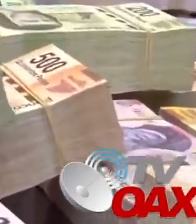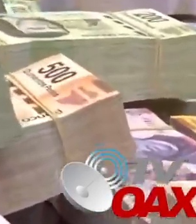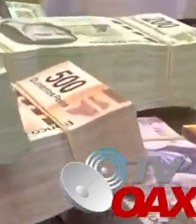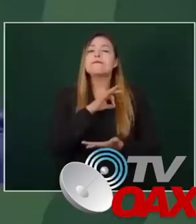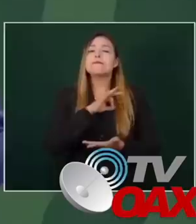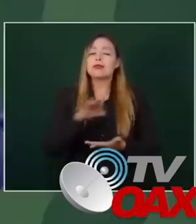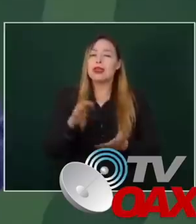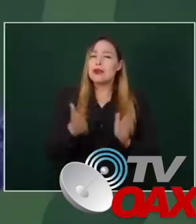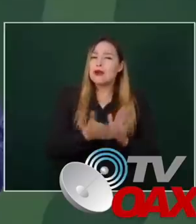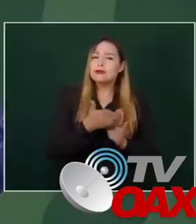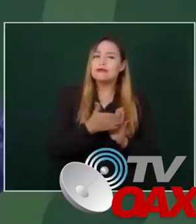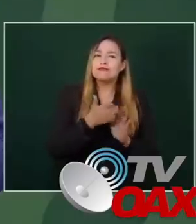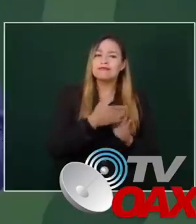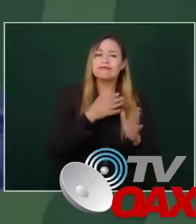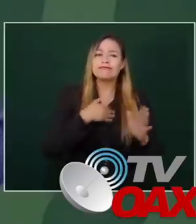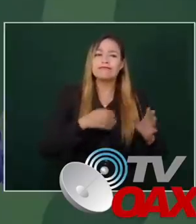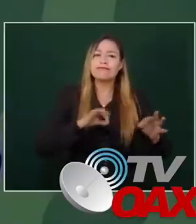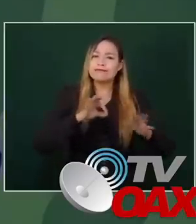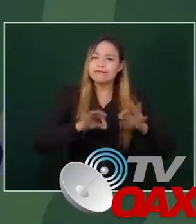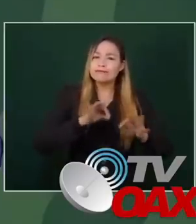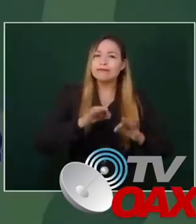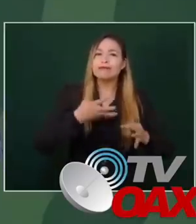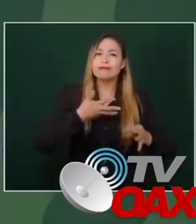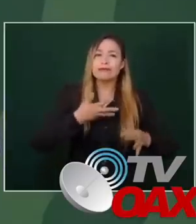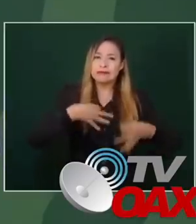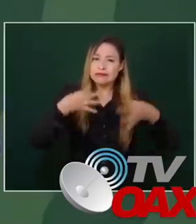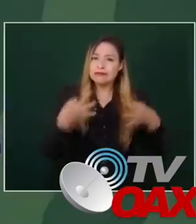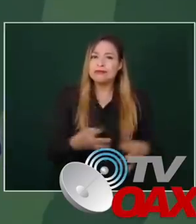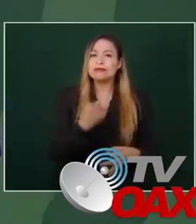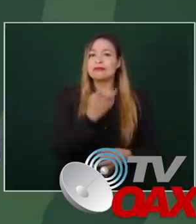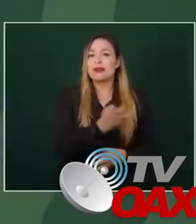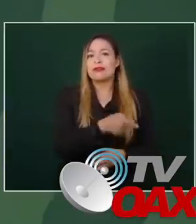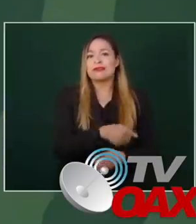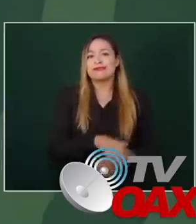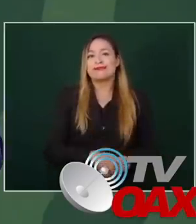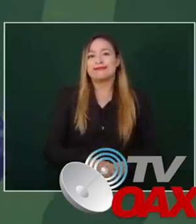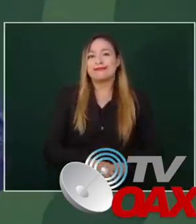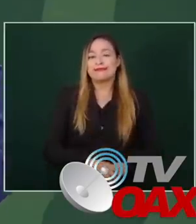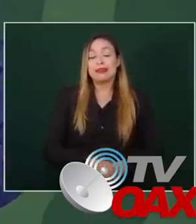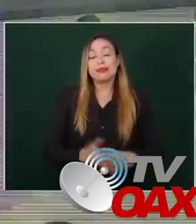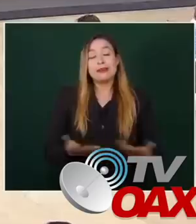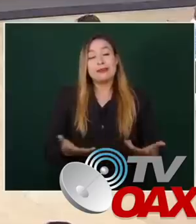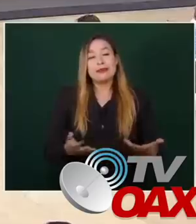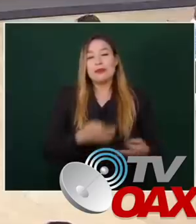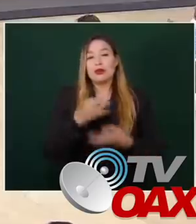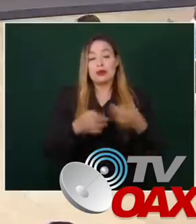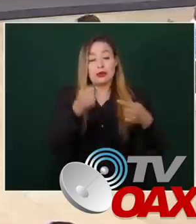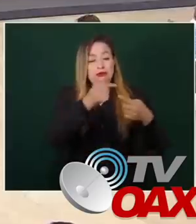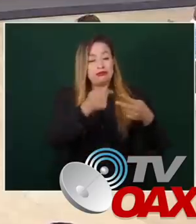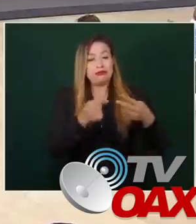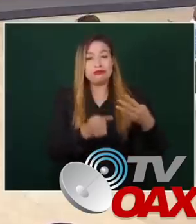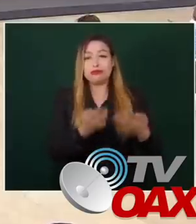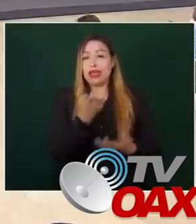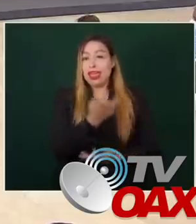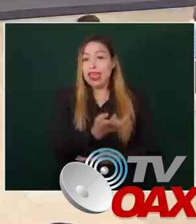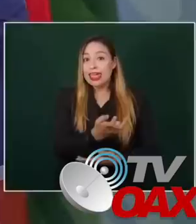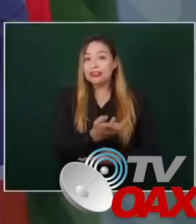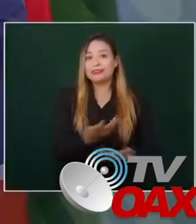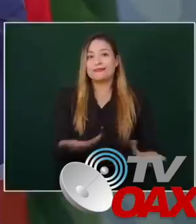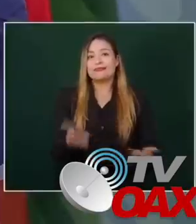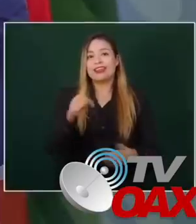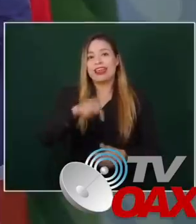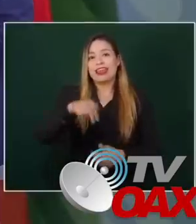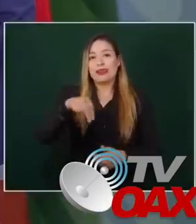mismo. Por todo lo anterior y a nombre de todo Nuevo León, no queda más que agradecerle y decirle que